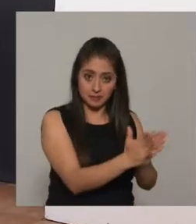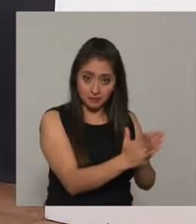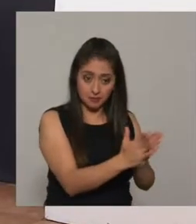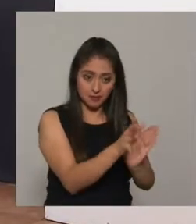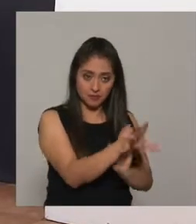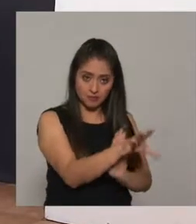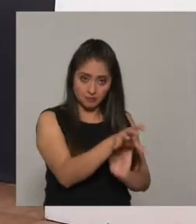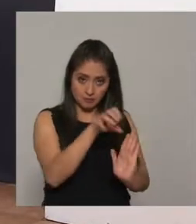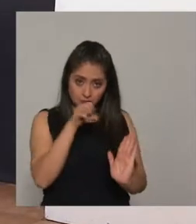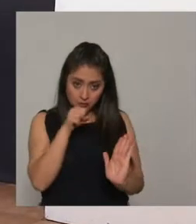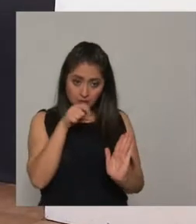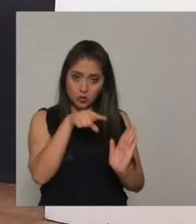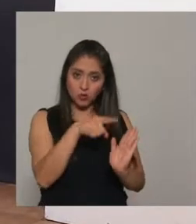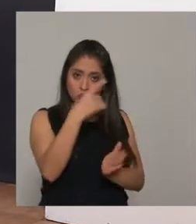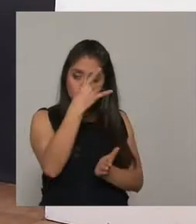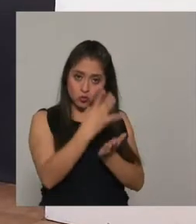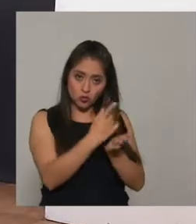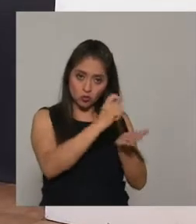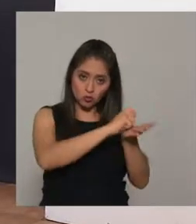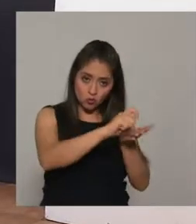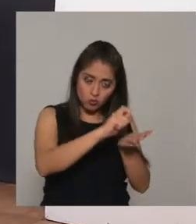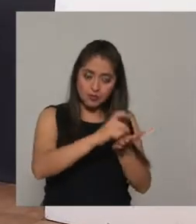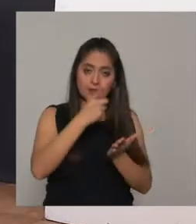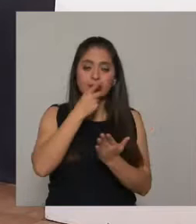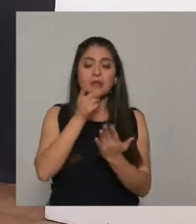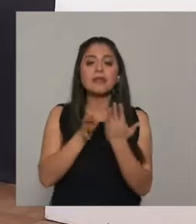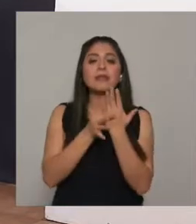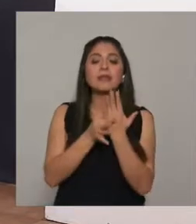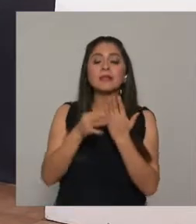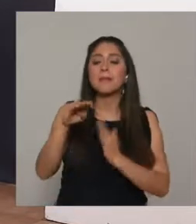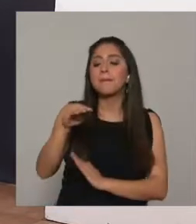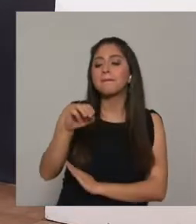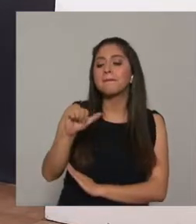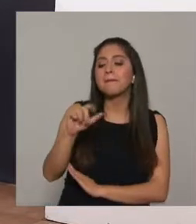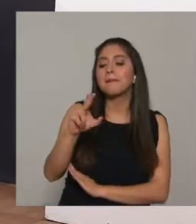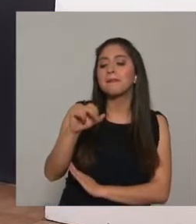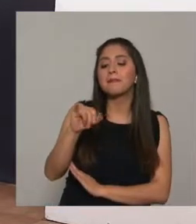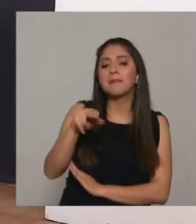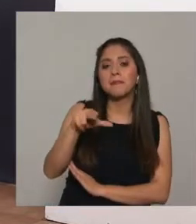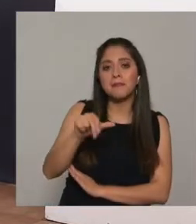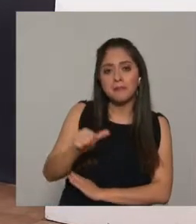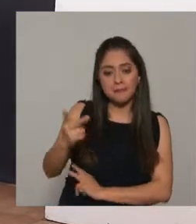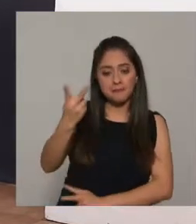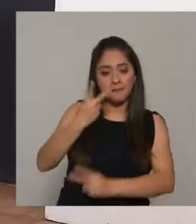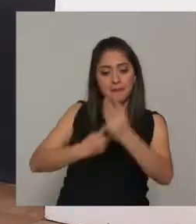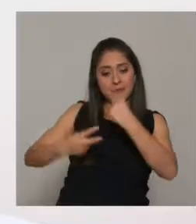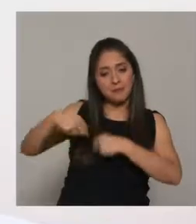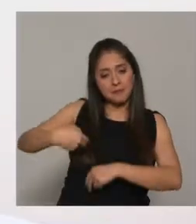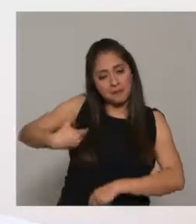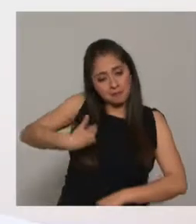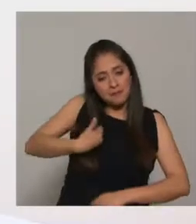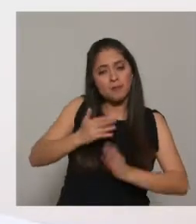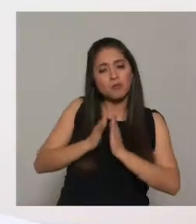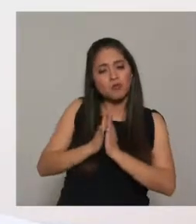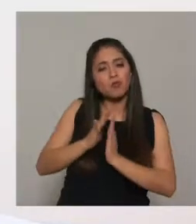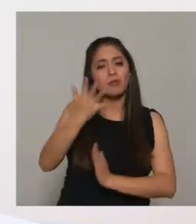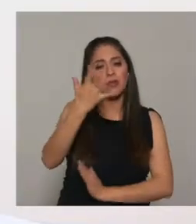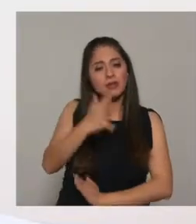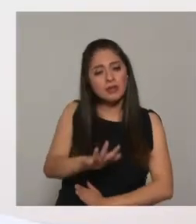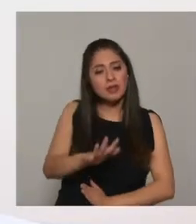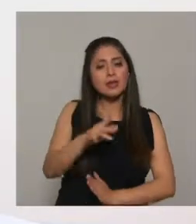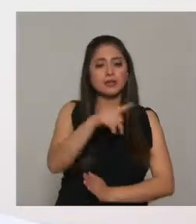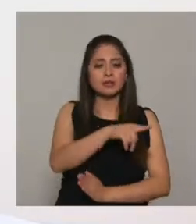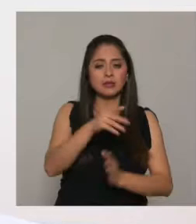únicamente hago un registro, que vino conmigo Mariana y me pidió 10 copias certificadas de su acta de nacimiento. Y nada más, es un registro que son